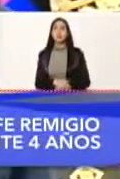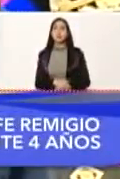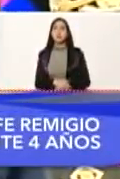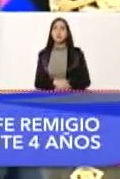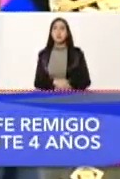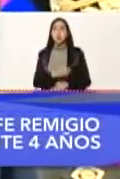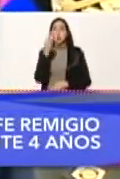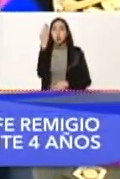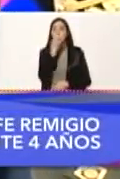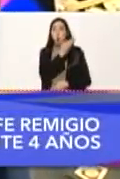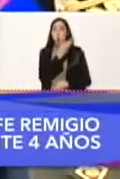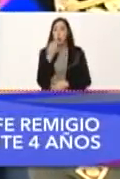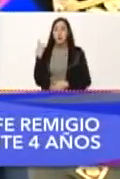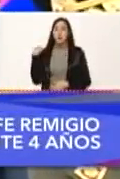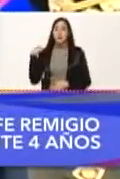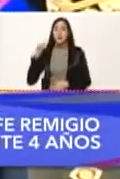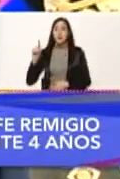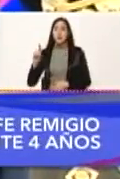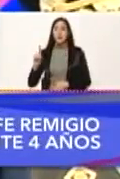comprometidos,